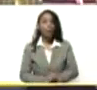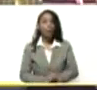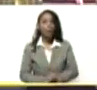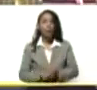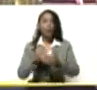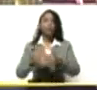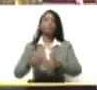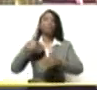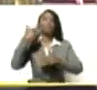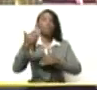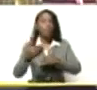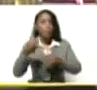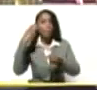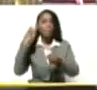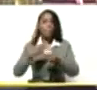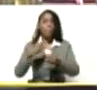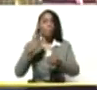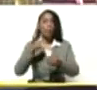postpetrolera